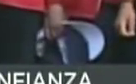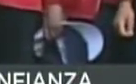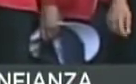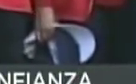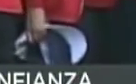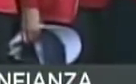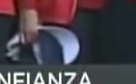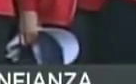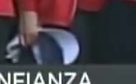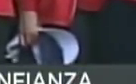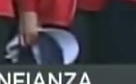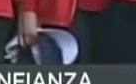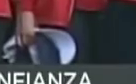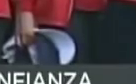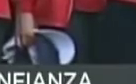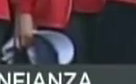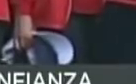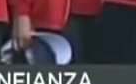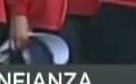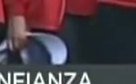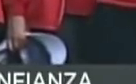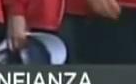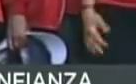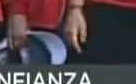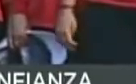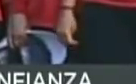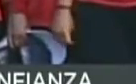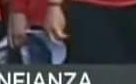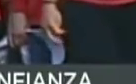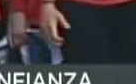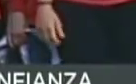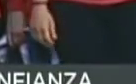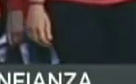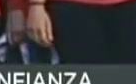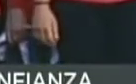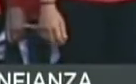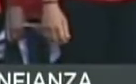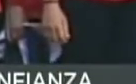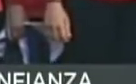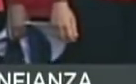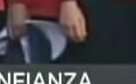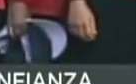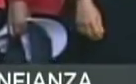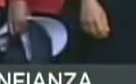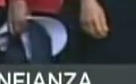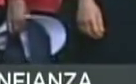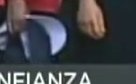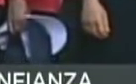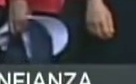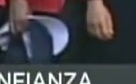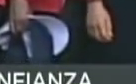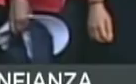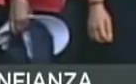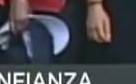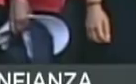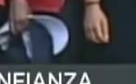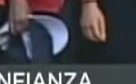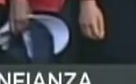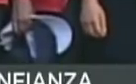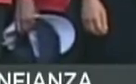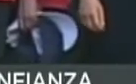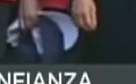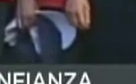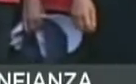de Fidel, del grande de todos los tiempos, Fidel, y de Hugo Chávez, vamos a